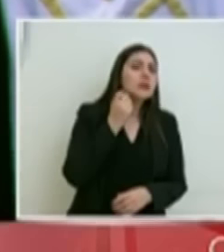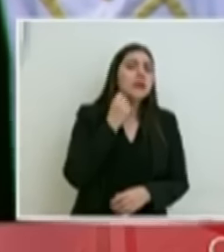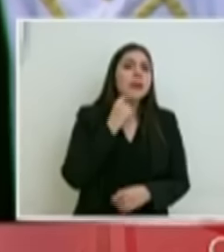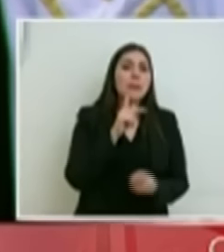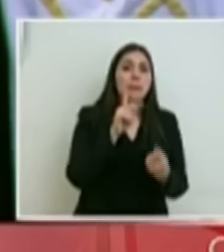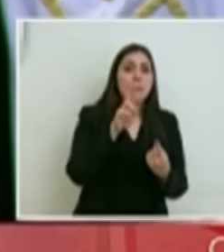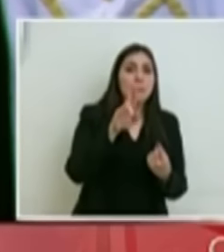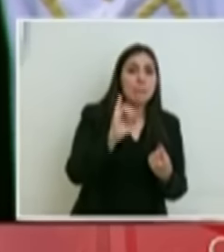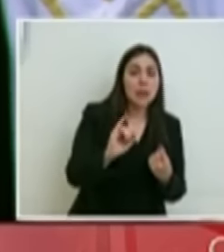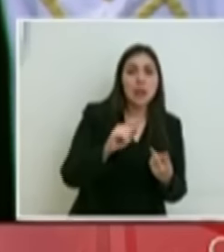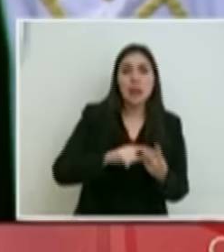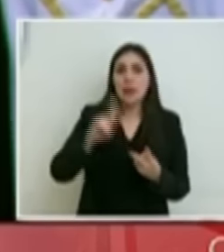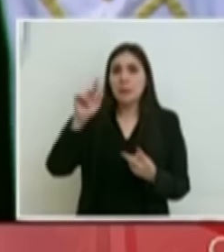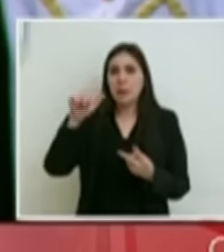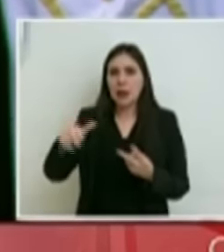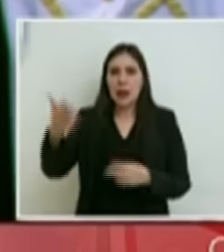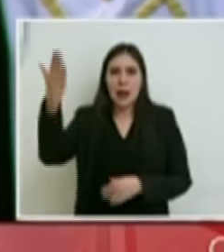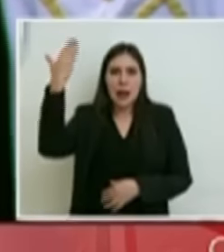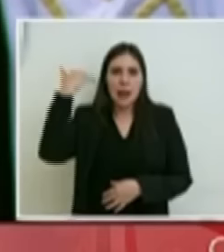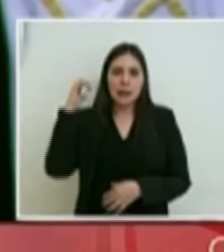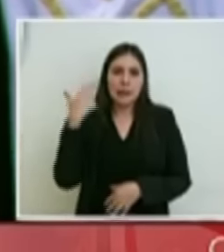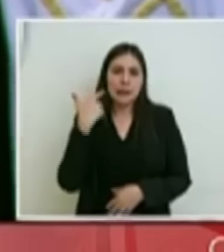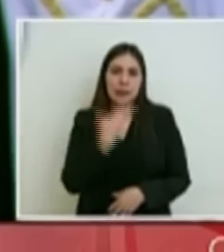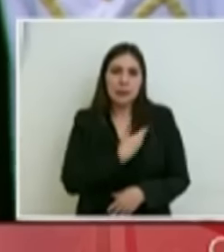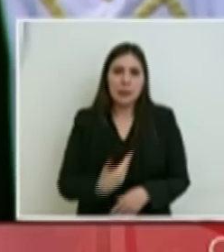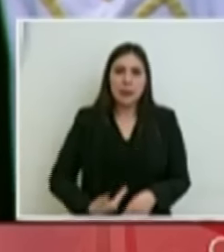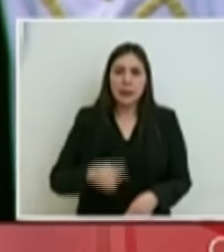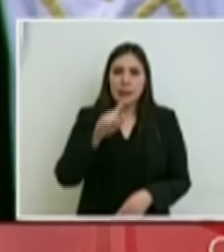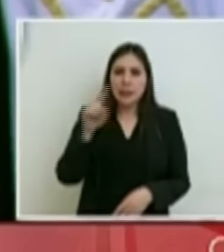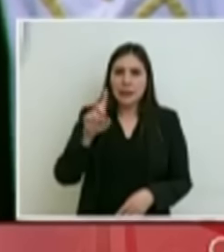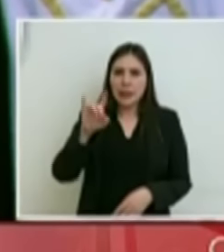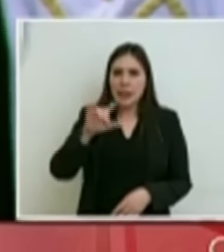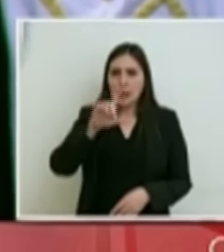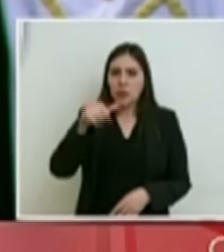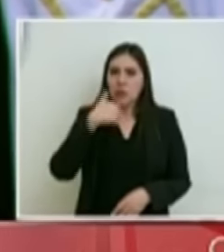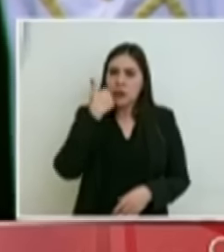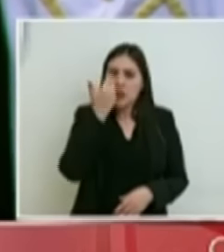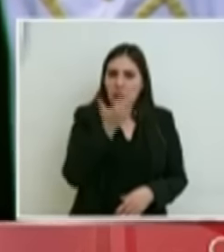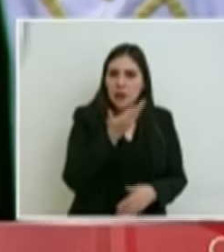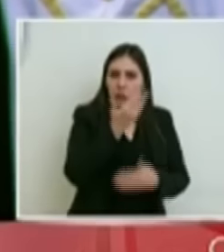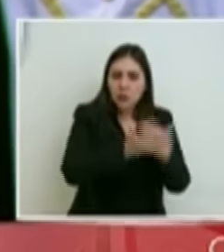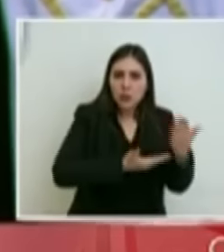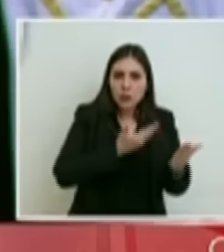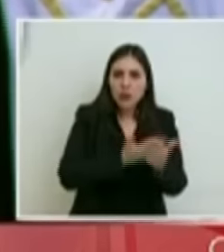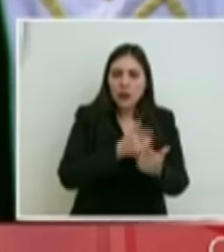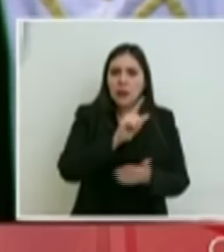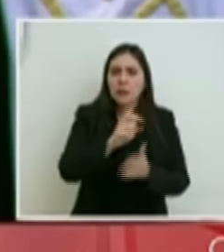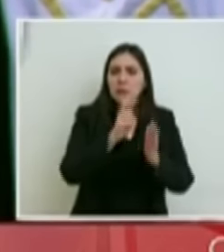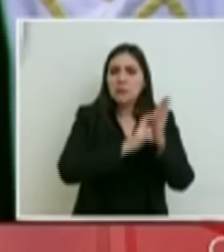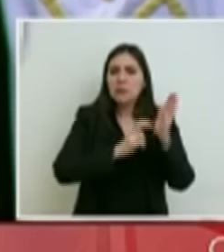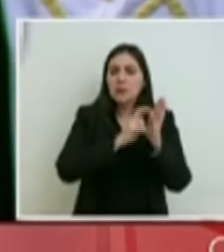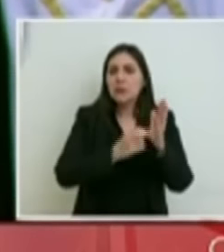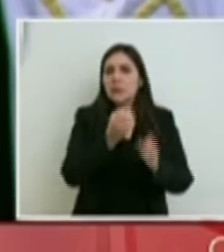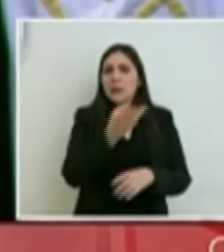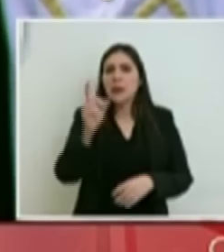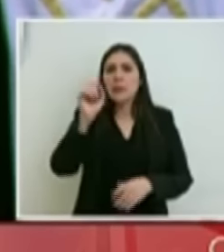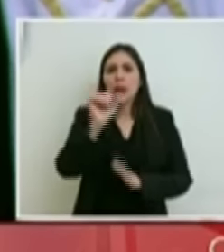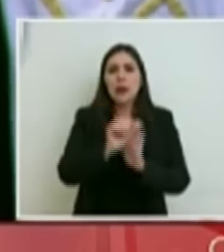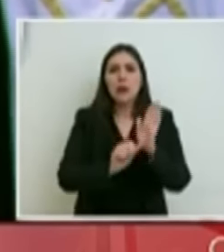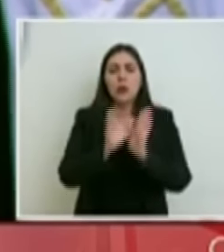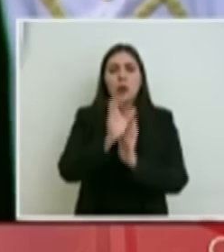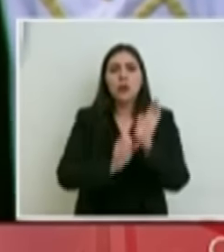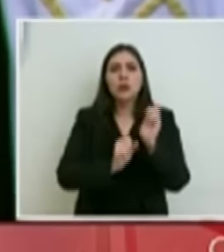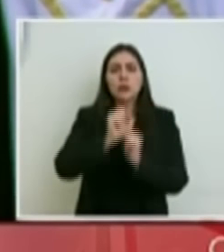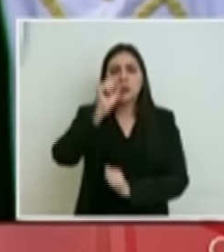a iniciativa del presidente Zedillo, aprobaron la reforma de 20 artículos de la Constitución para